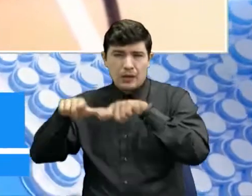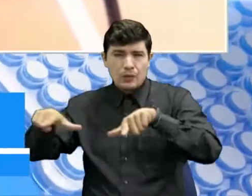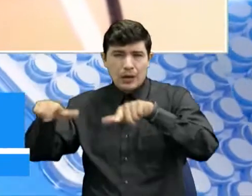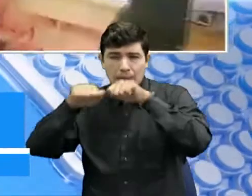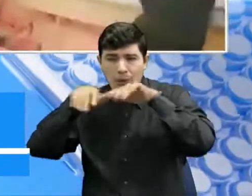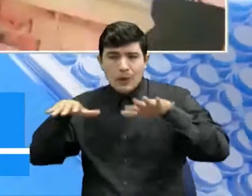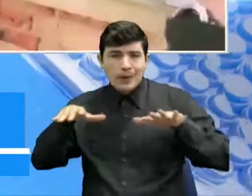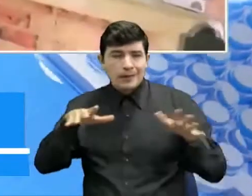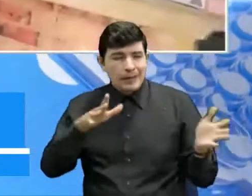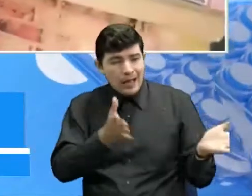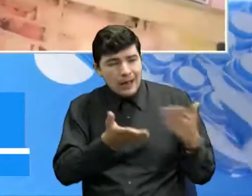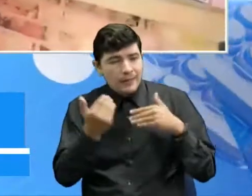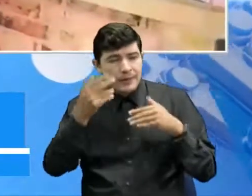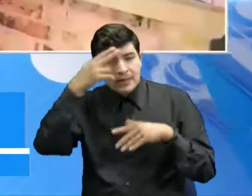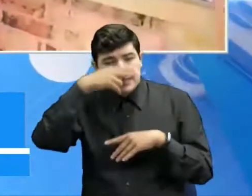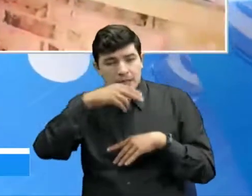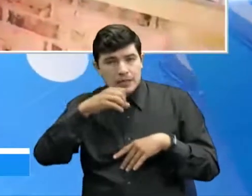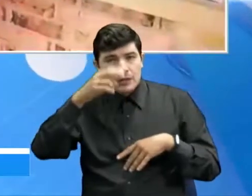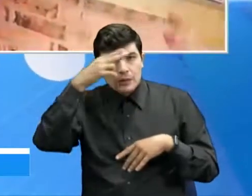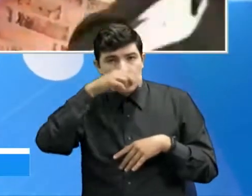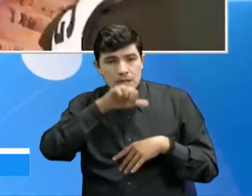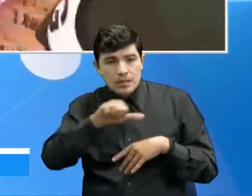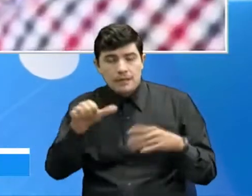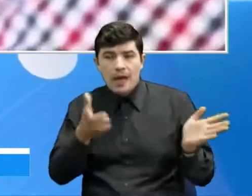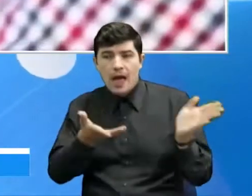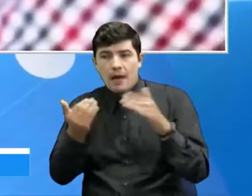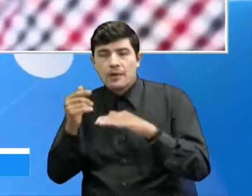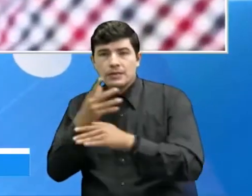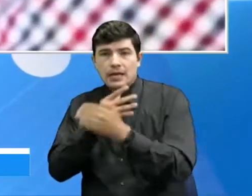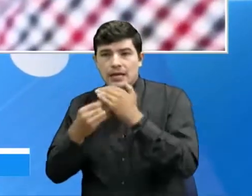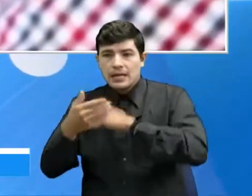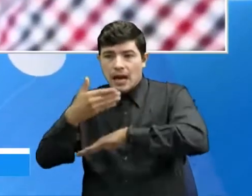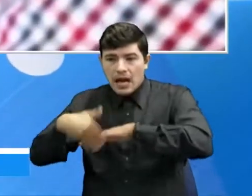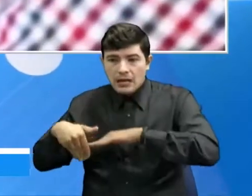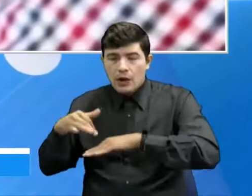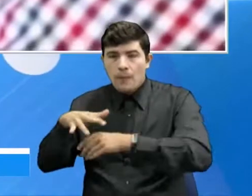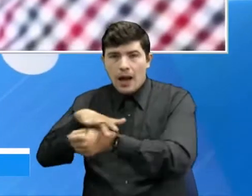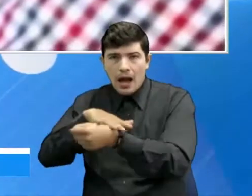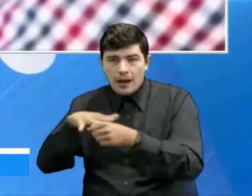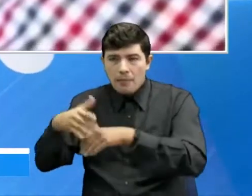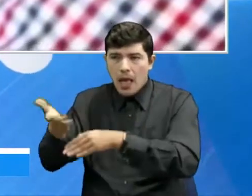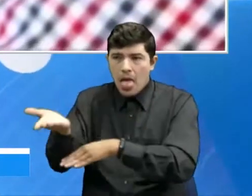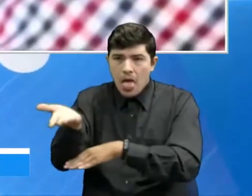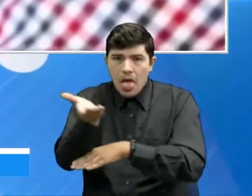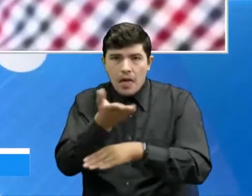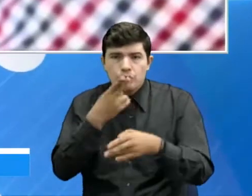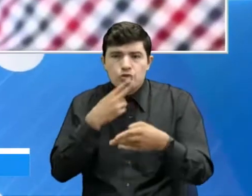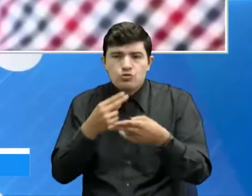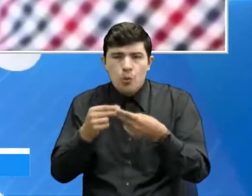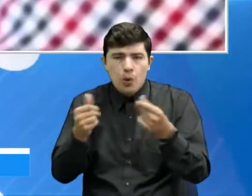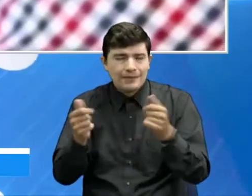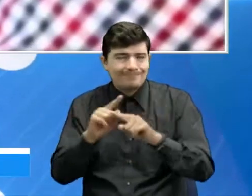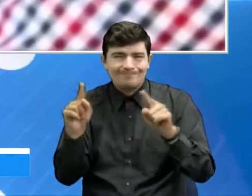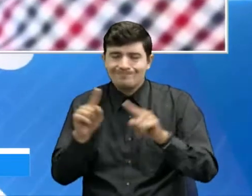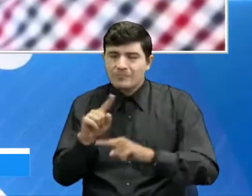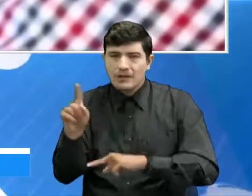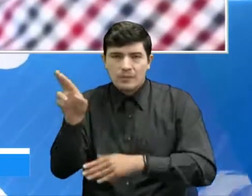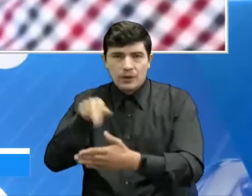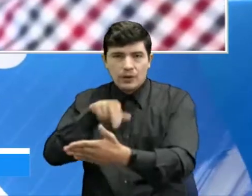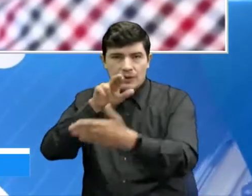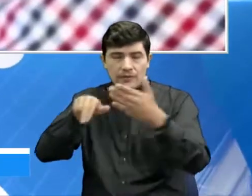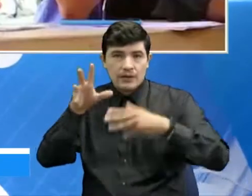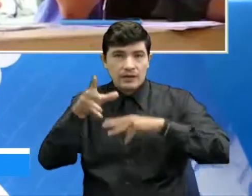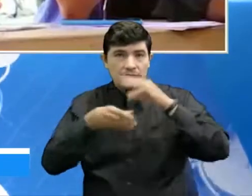sacar a los niños y las niñas a pedir dulce a las calles, a los barrios y a los centros comerciales. Hay que recordar que la Policía Nacional ha